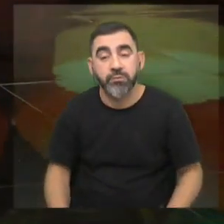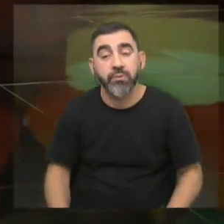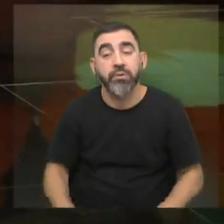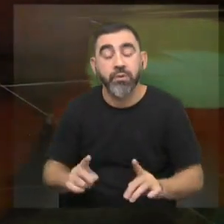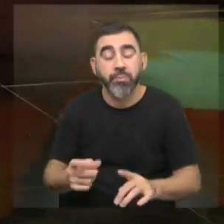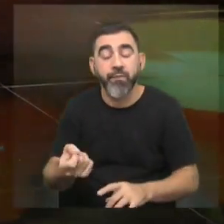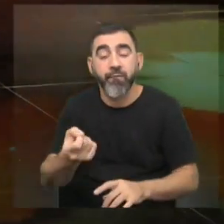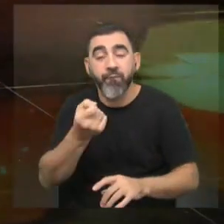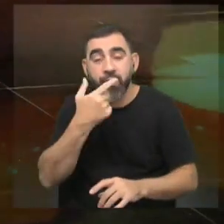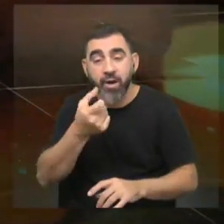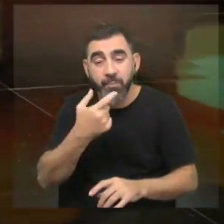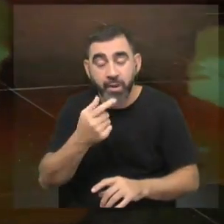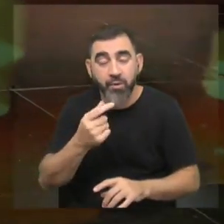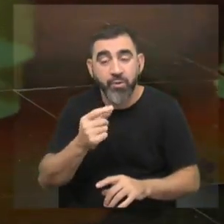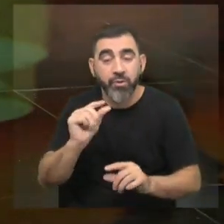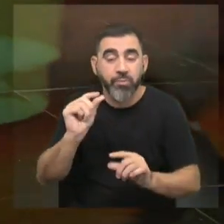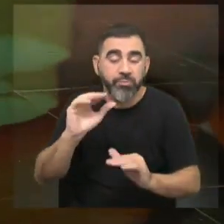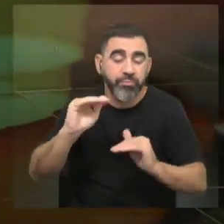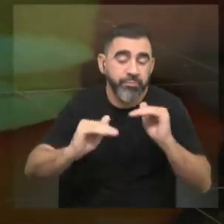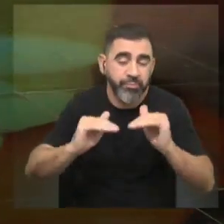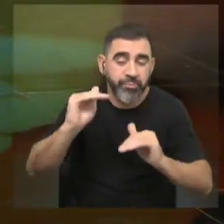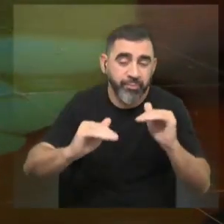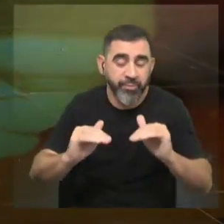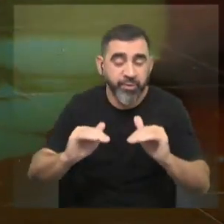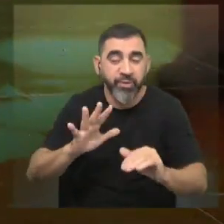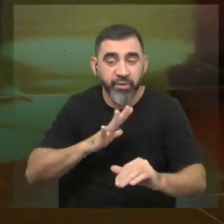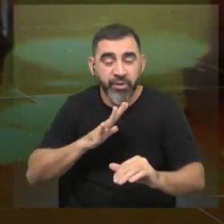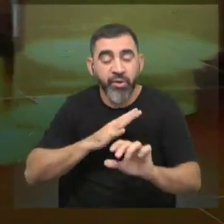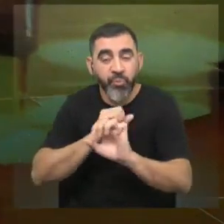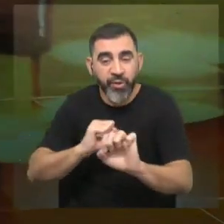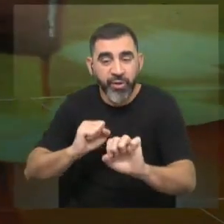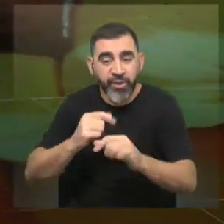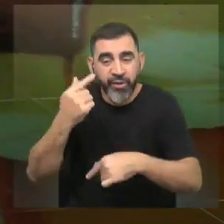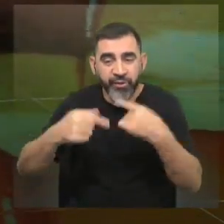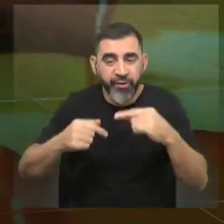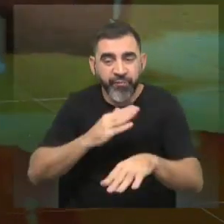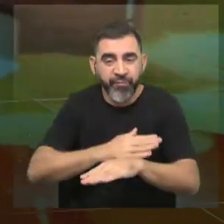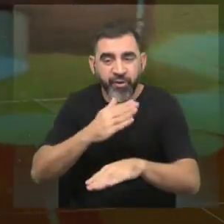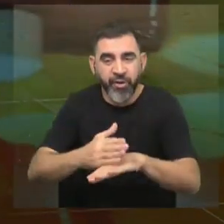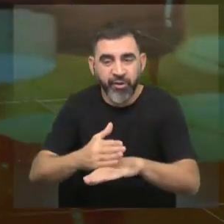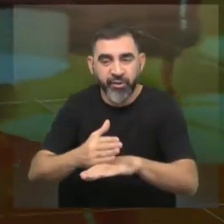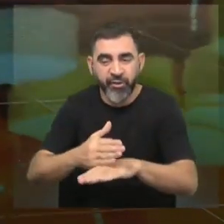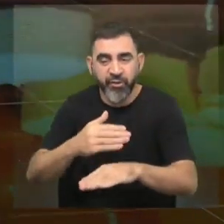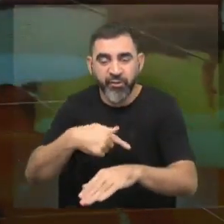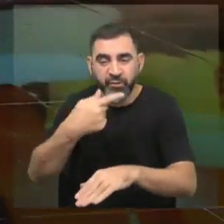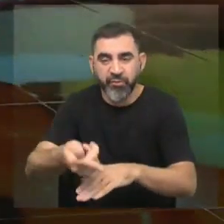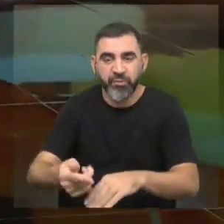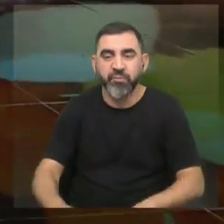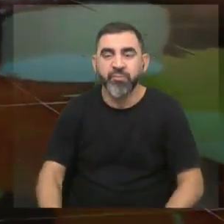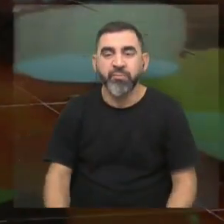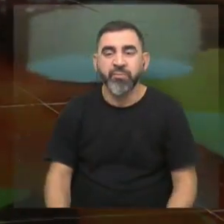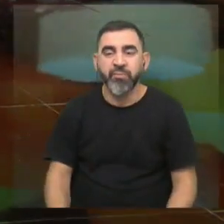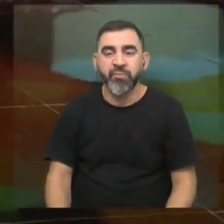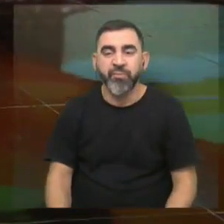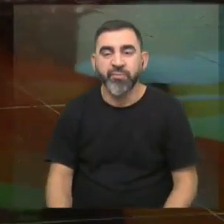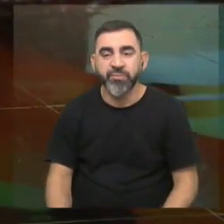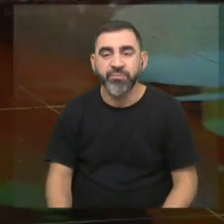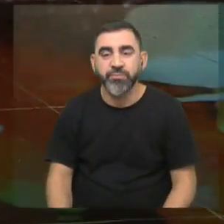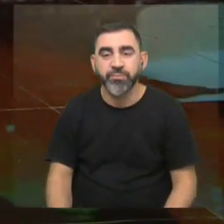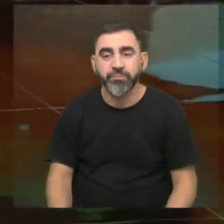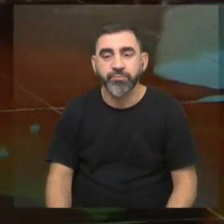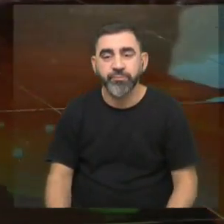realizarle la técnica de LAMP, que básicamente lo que hace esta técnica es aumentar el número de copias de un gen blanco, un pedazo de ADN.